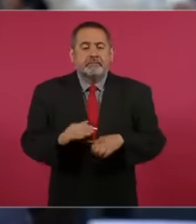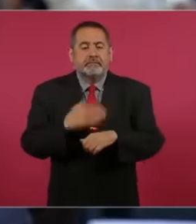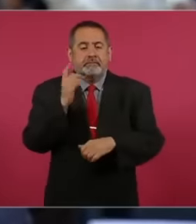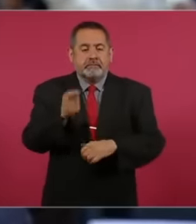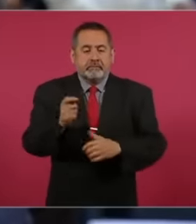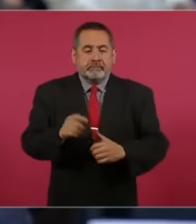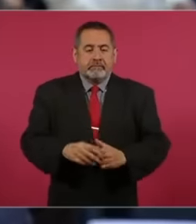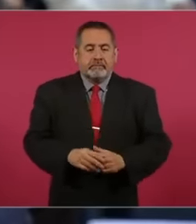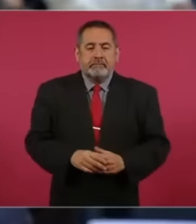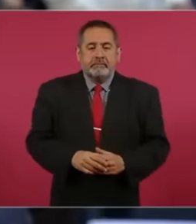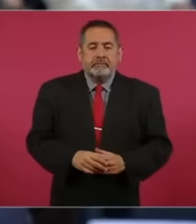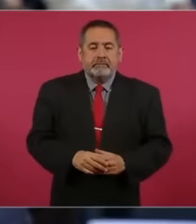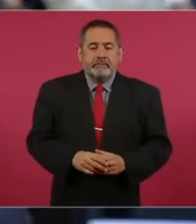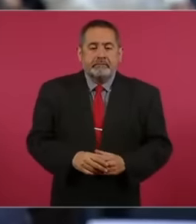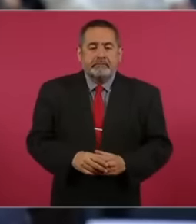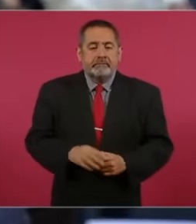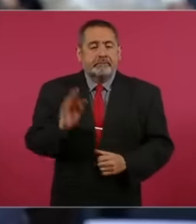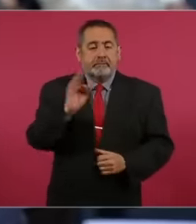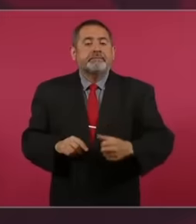y